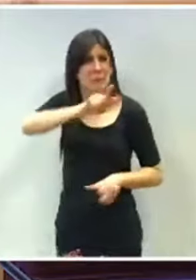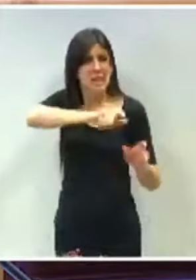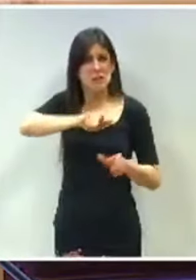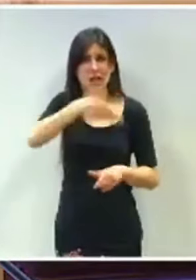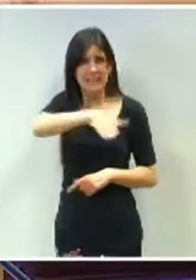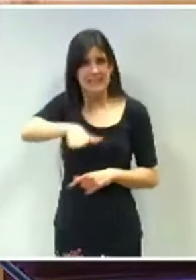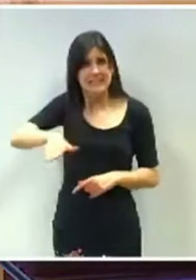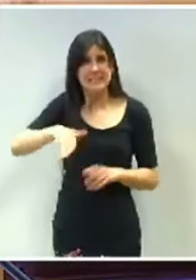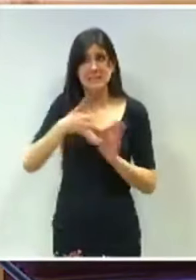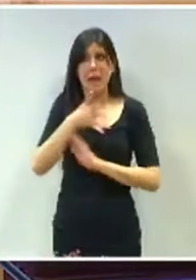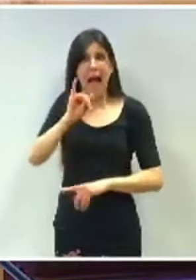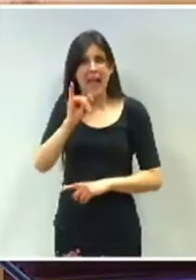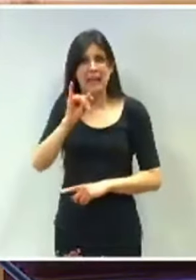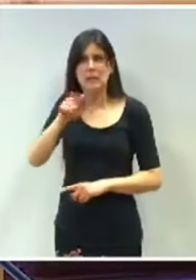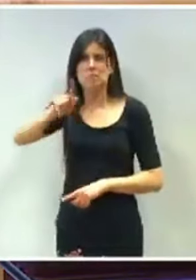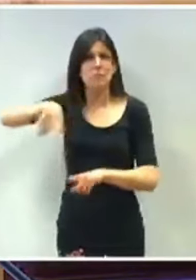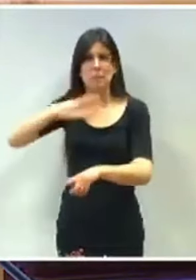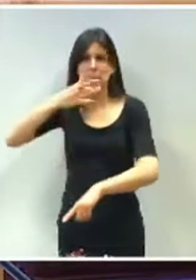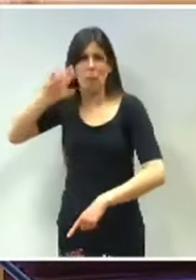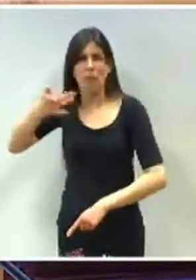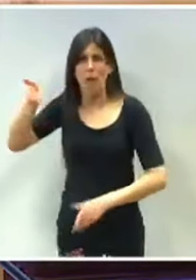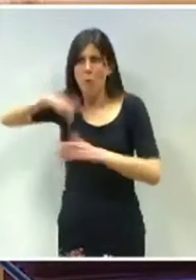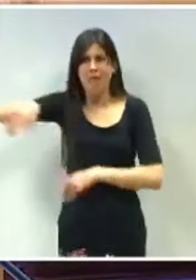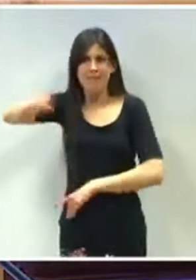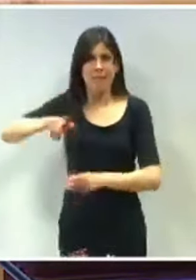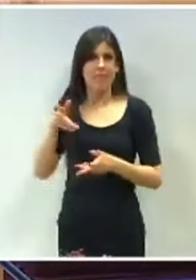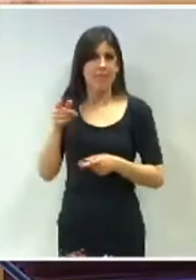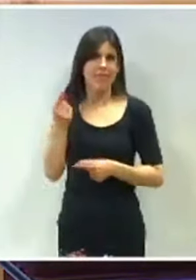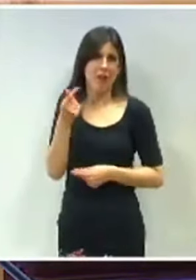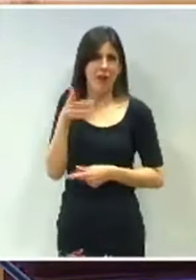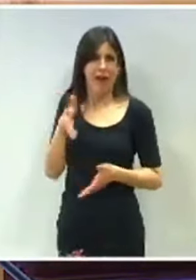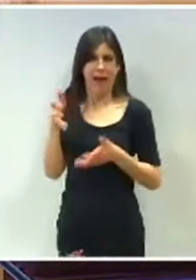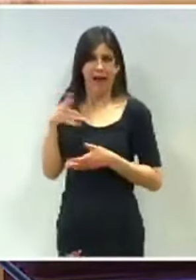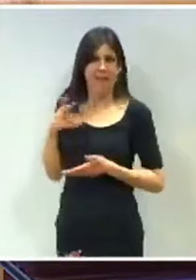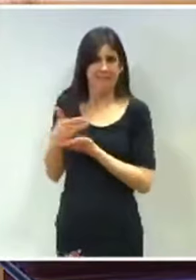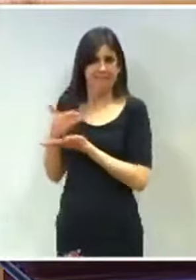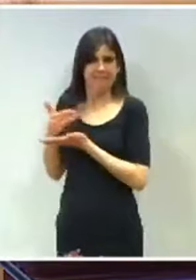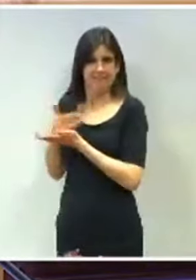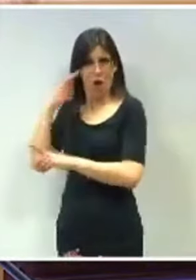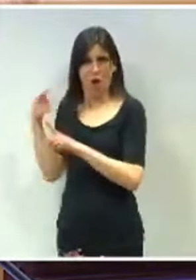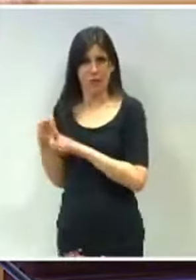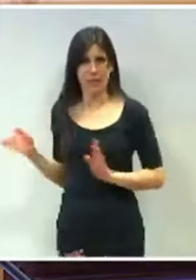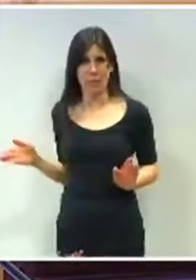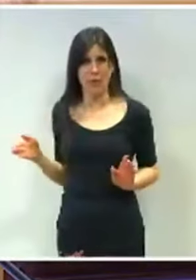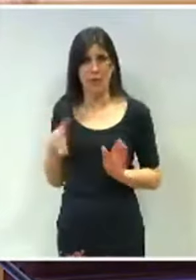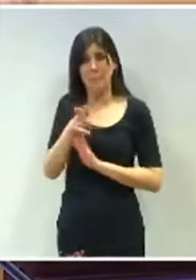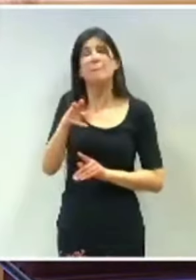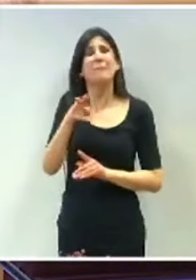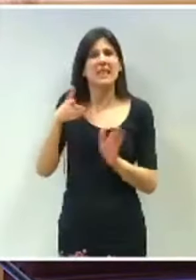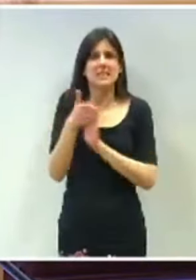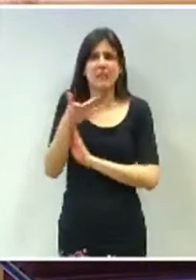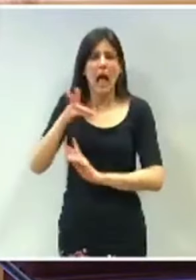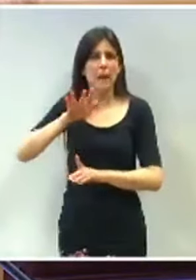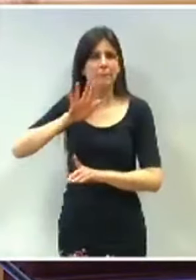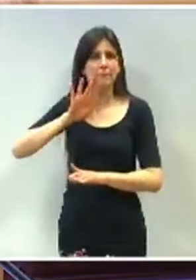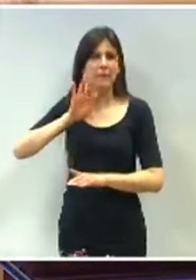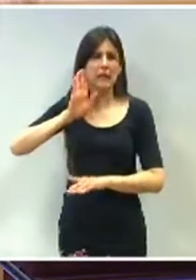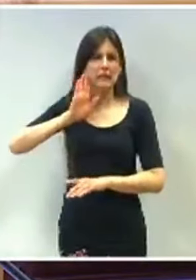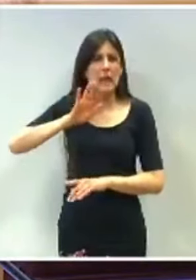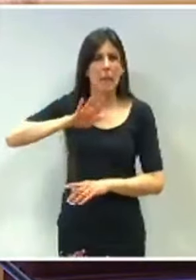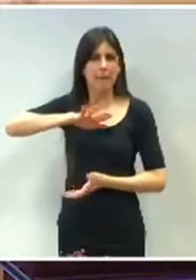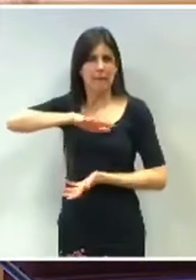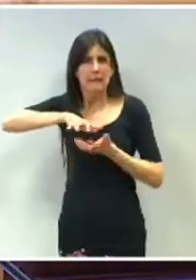personas existían sinvergüenzas que se lucra señor bolaño la trama peso salpican a ministros